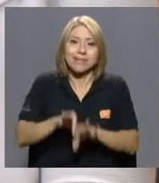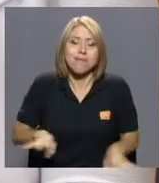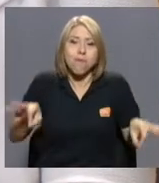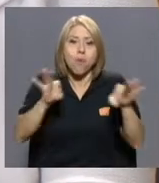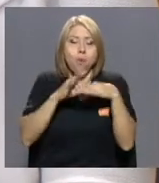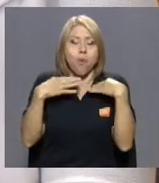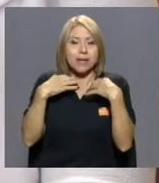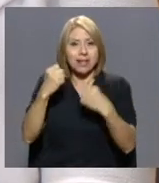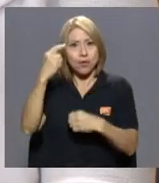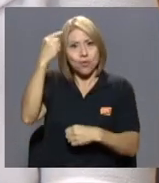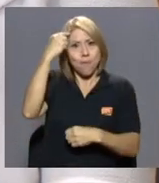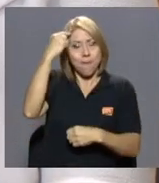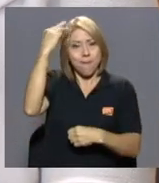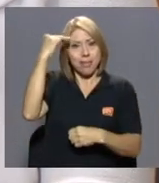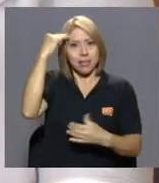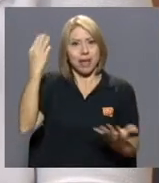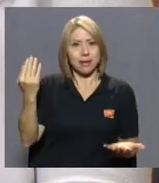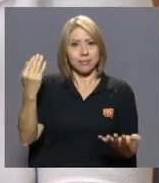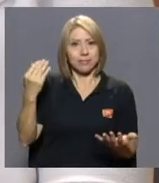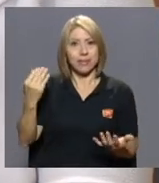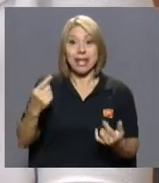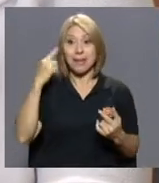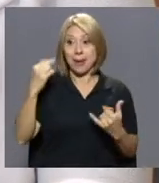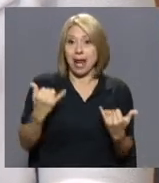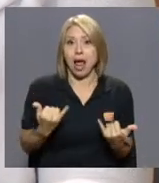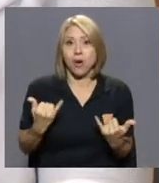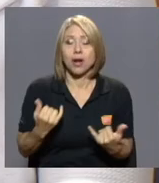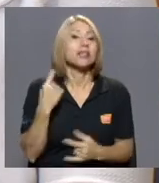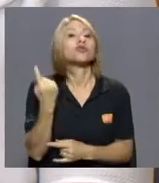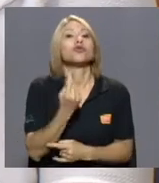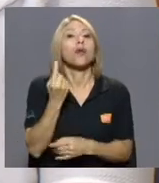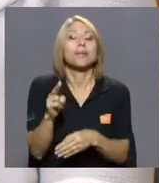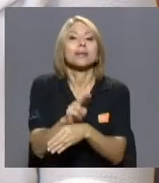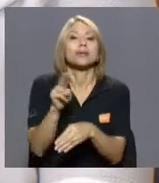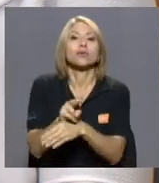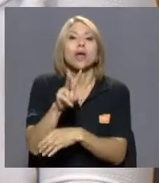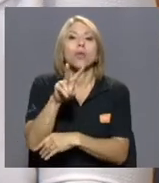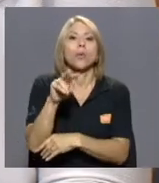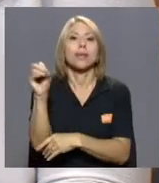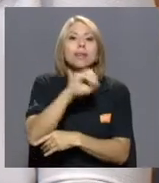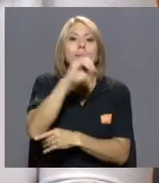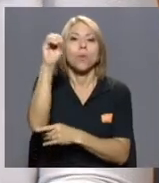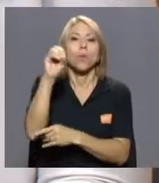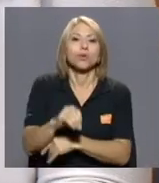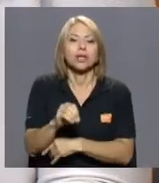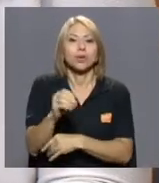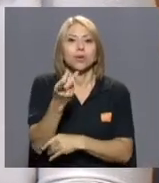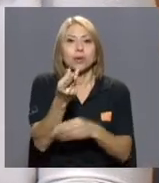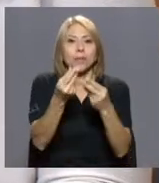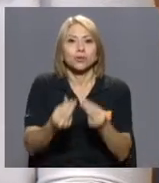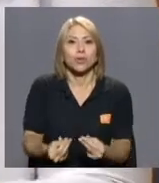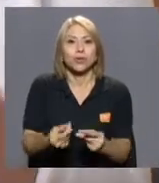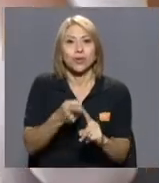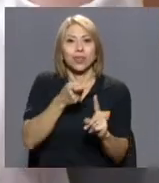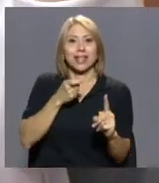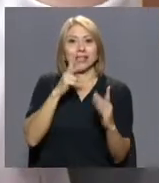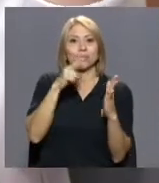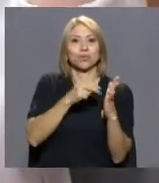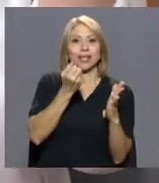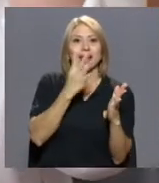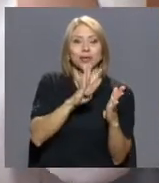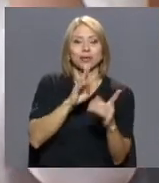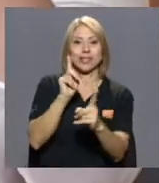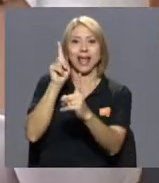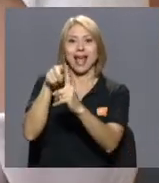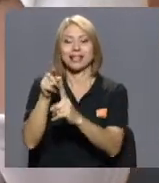Y para este periodo de ejecución, solo el 20% del presupuesto se ha ejecutado, del 2014 al 2018. Entonces eso nos llama